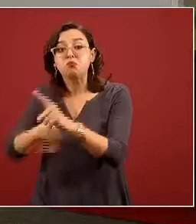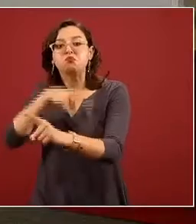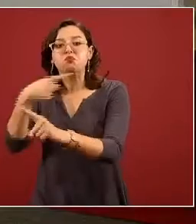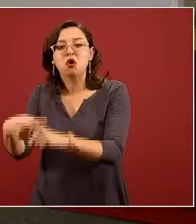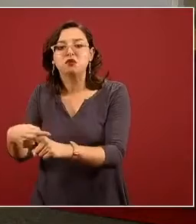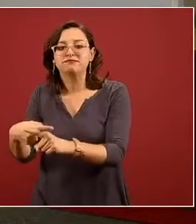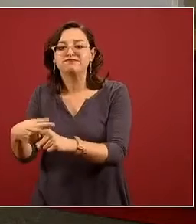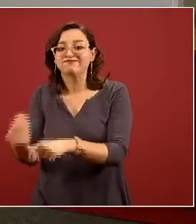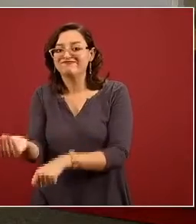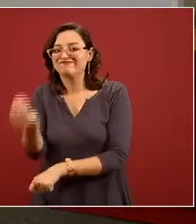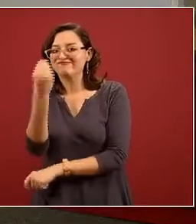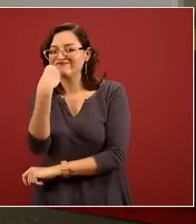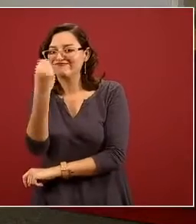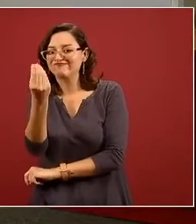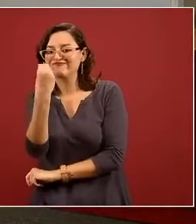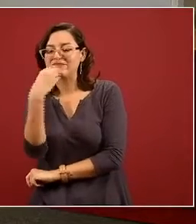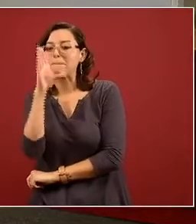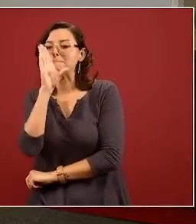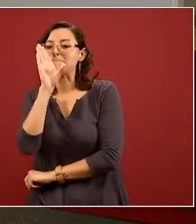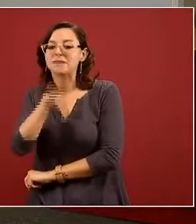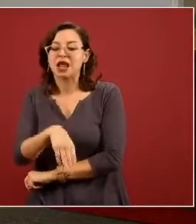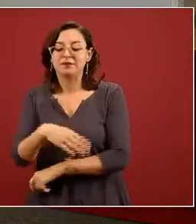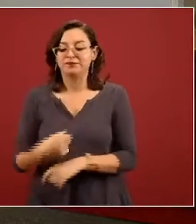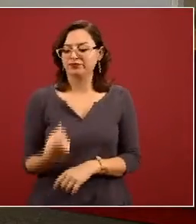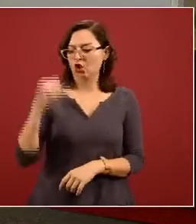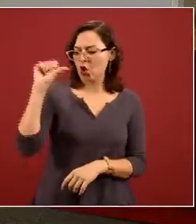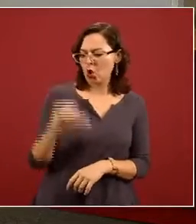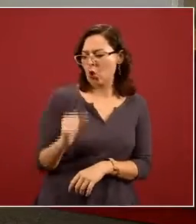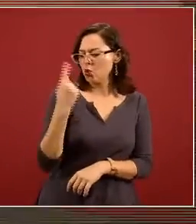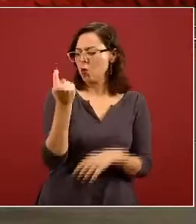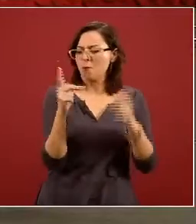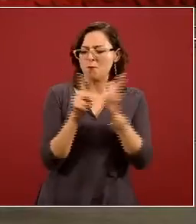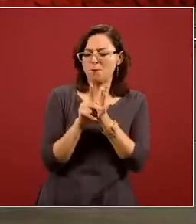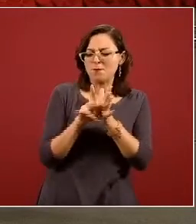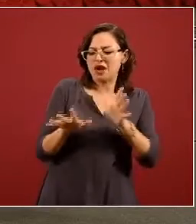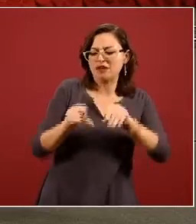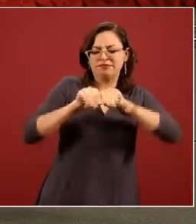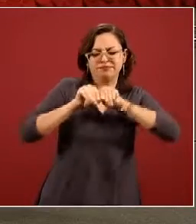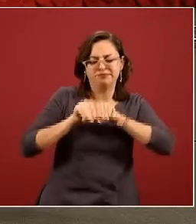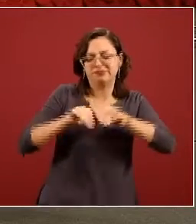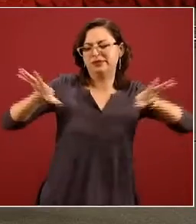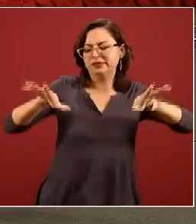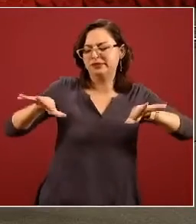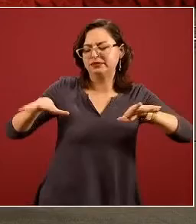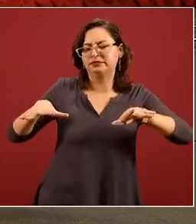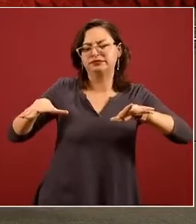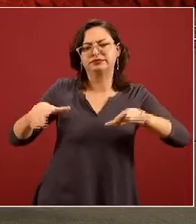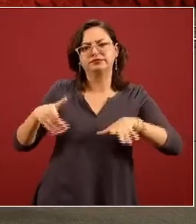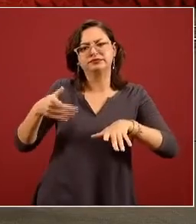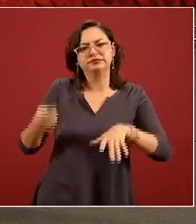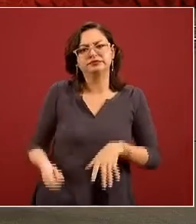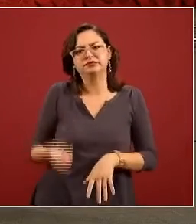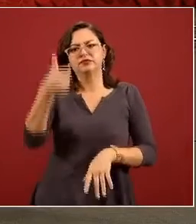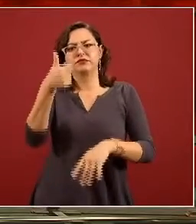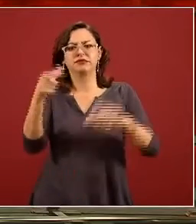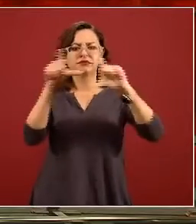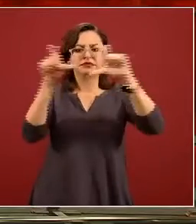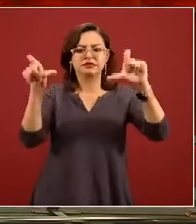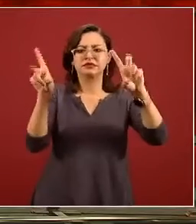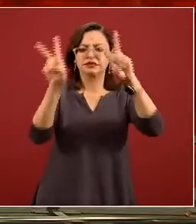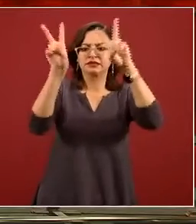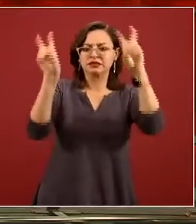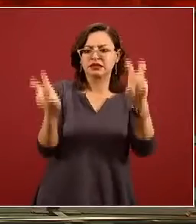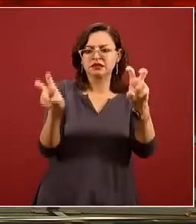Hoy un periódico de circulación nacional me llamó la atención porque un poco por primera vez ponía en su titular